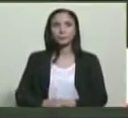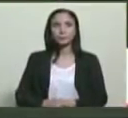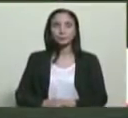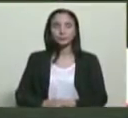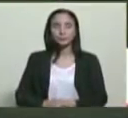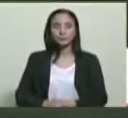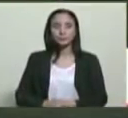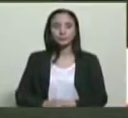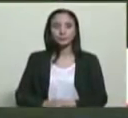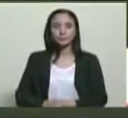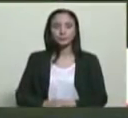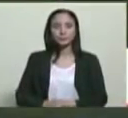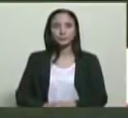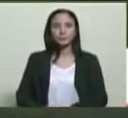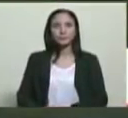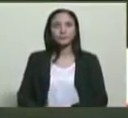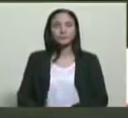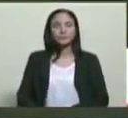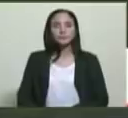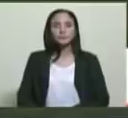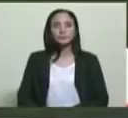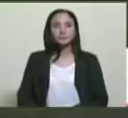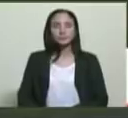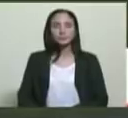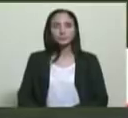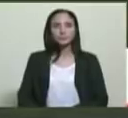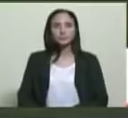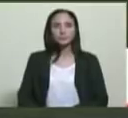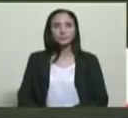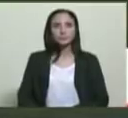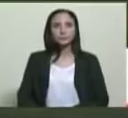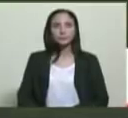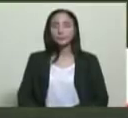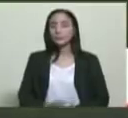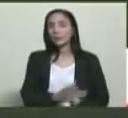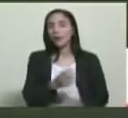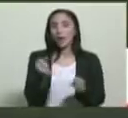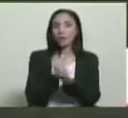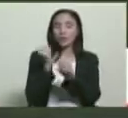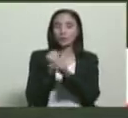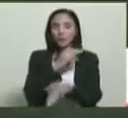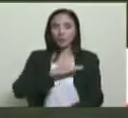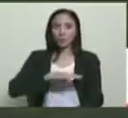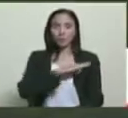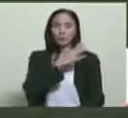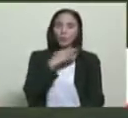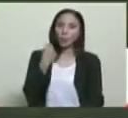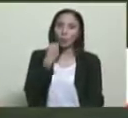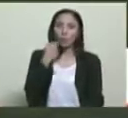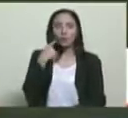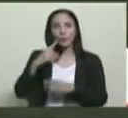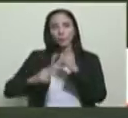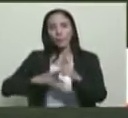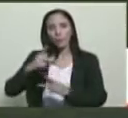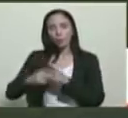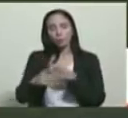Pedro Infante Aparicio. La gran misión Chamba Juvenil, generación productiva.